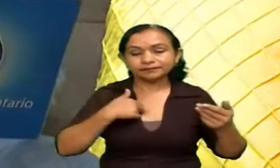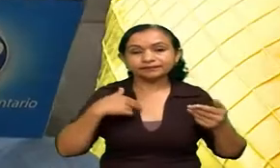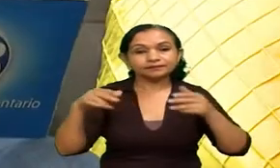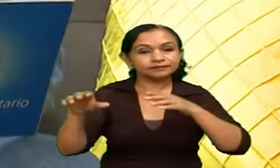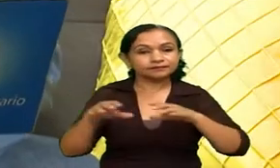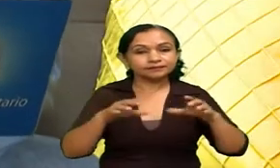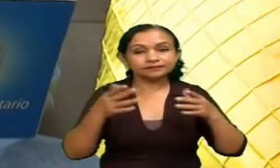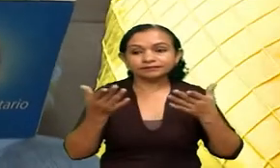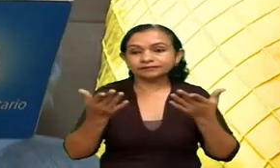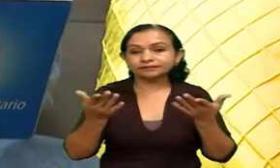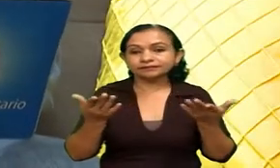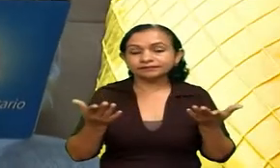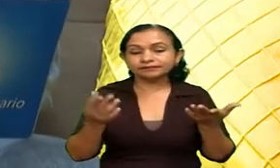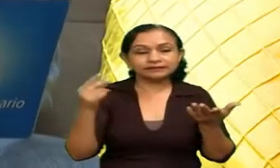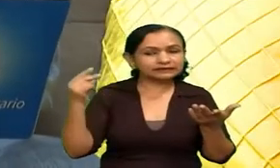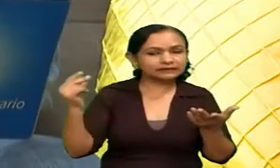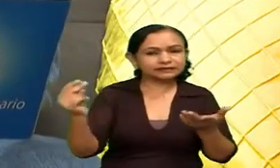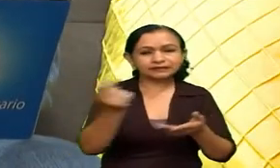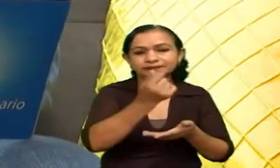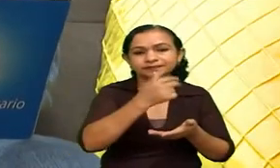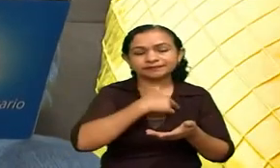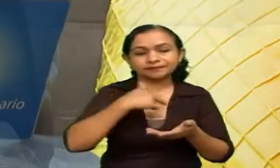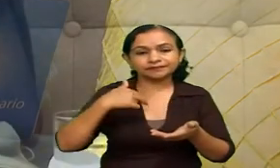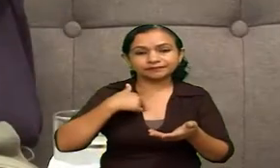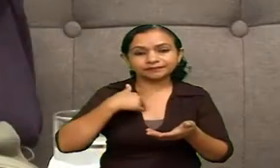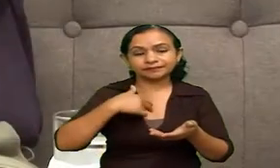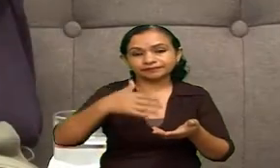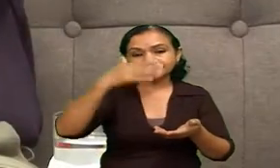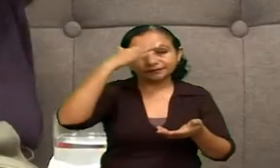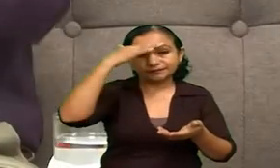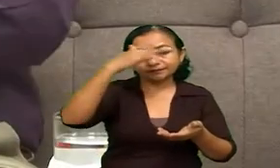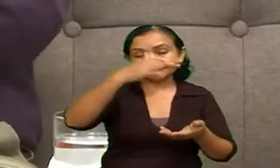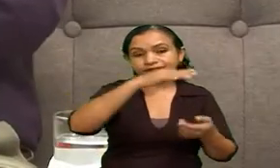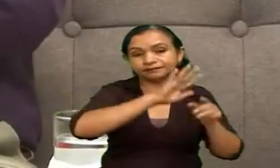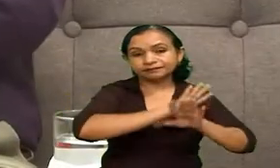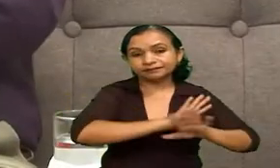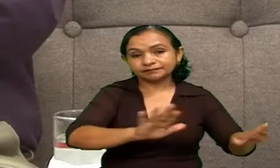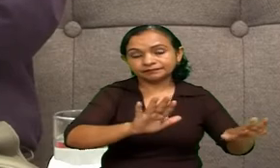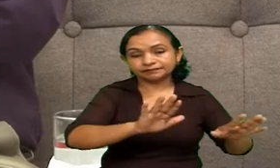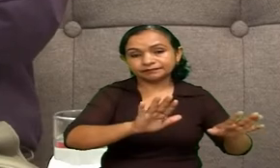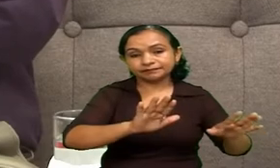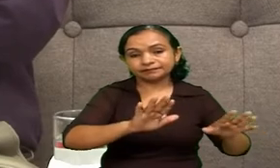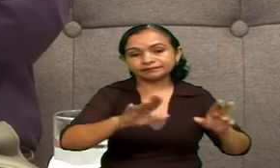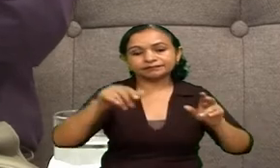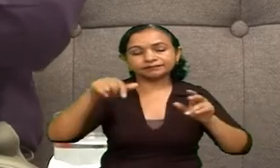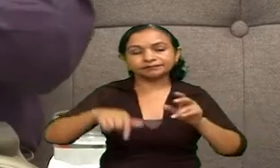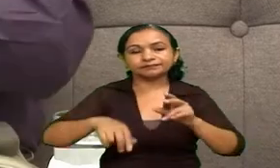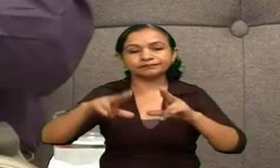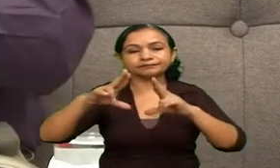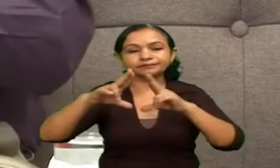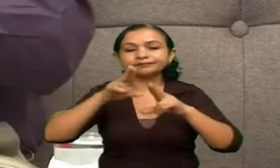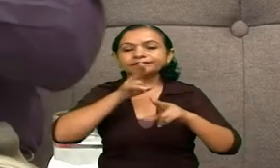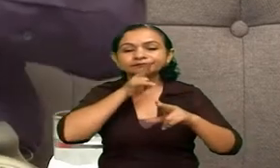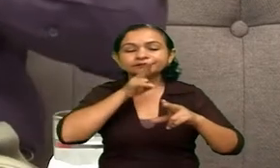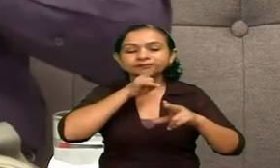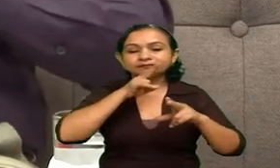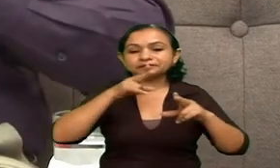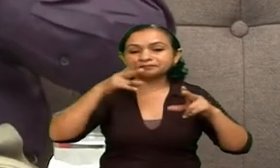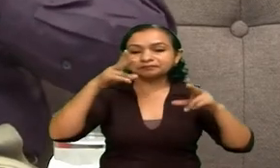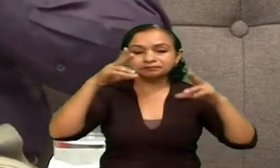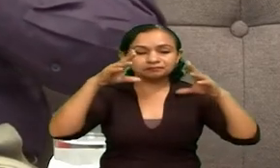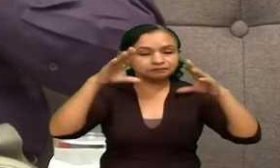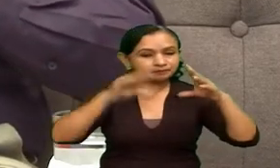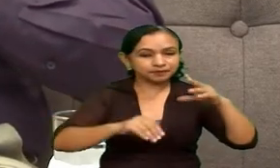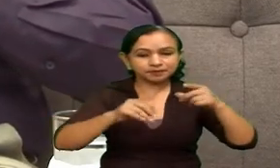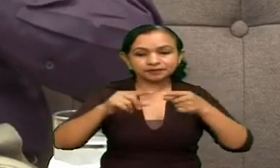eventos. Inmediatamente que se desconecta México, se va el sistema hondureño y arrastra